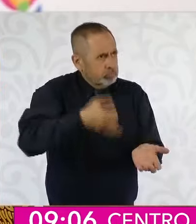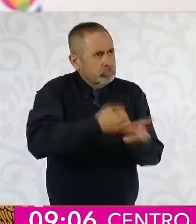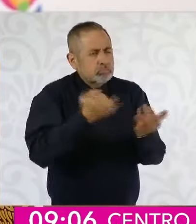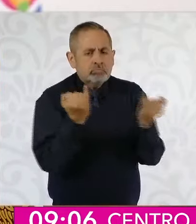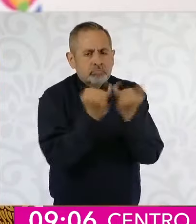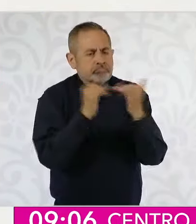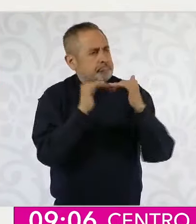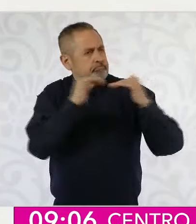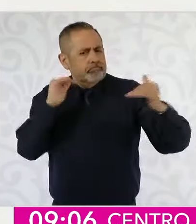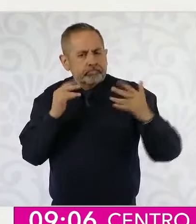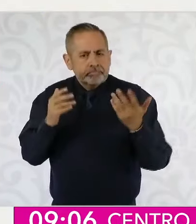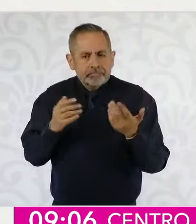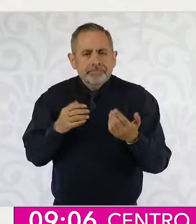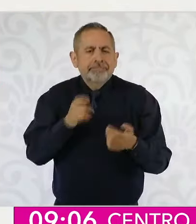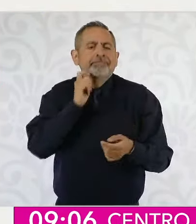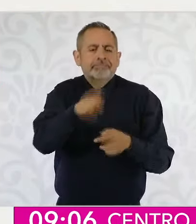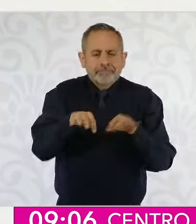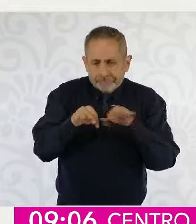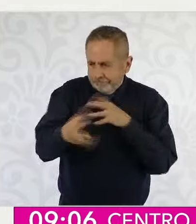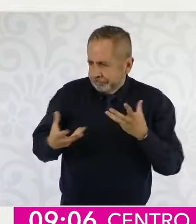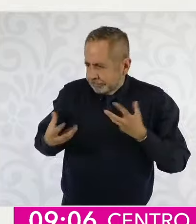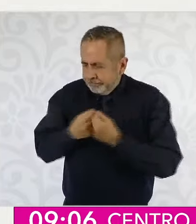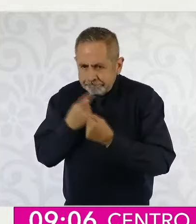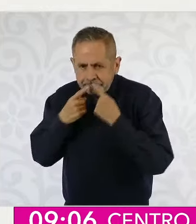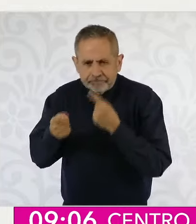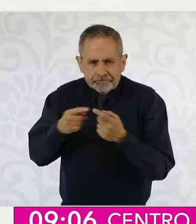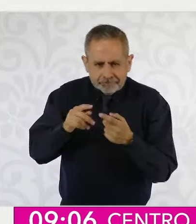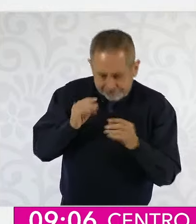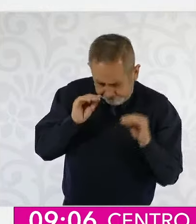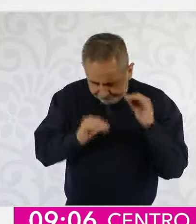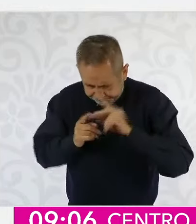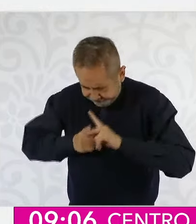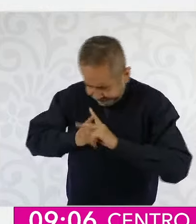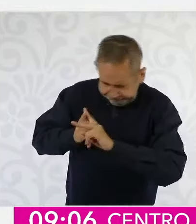Entonces, es un trabajo pues técnico